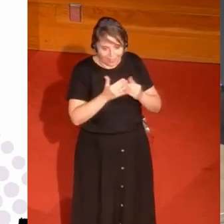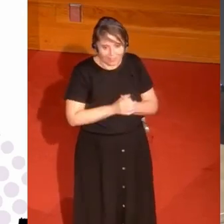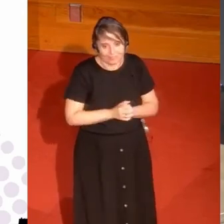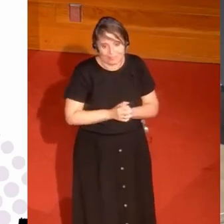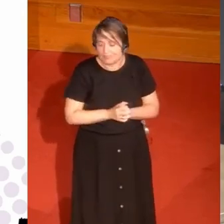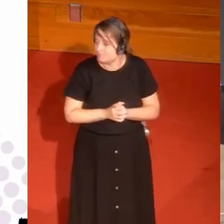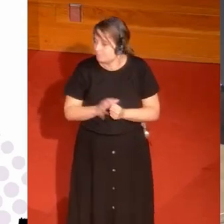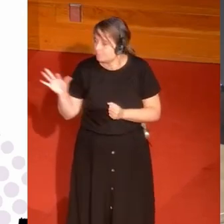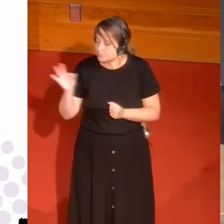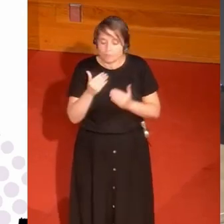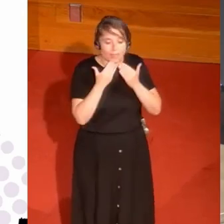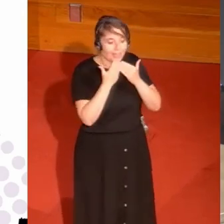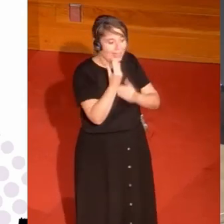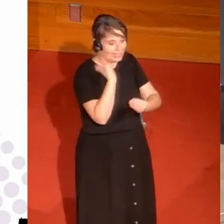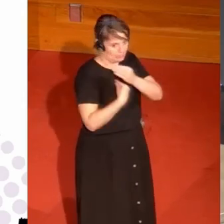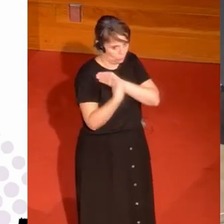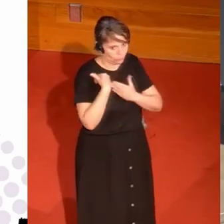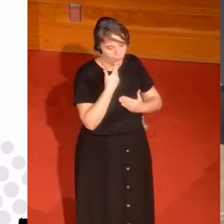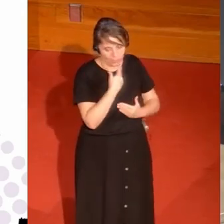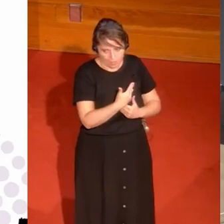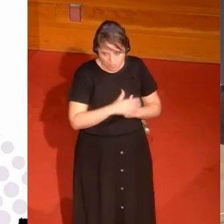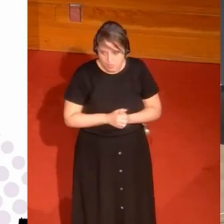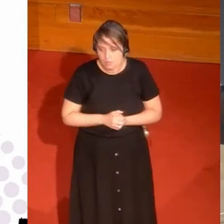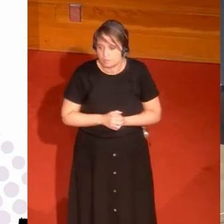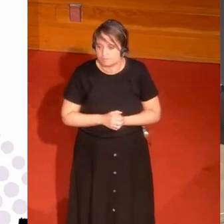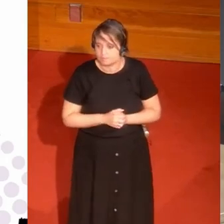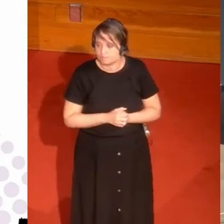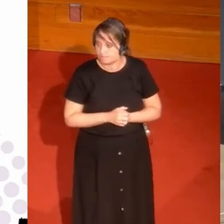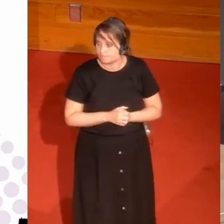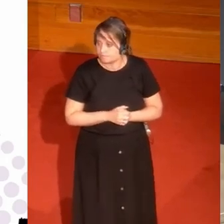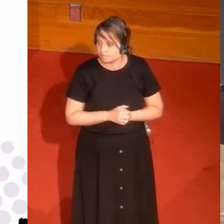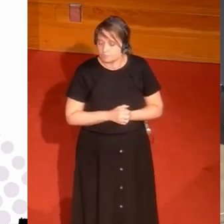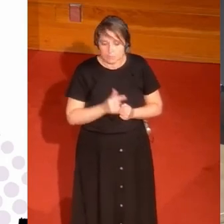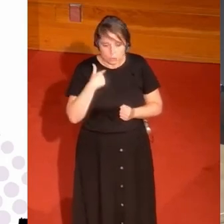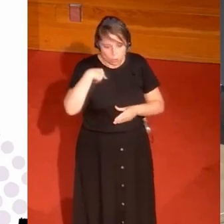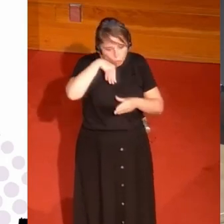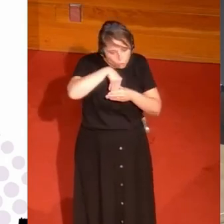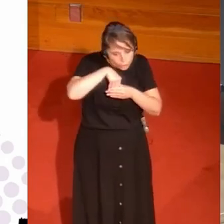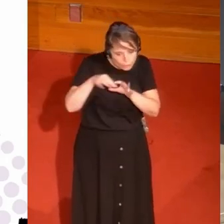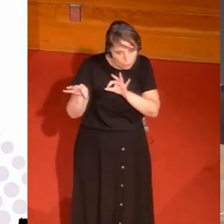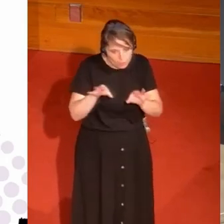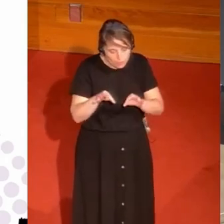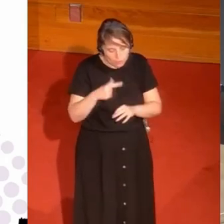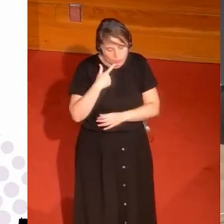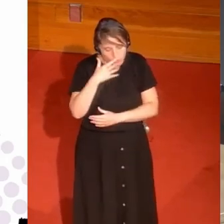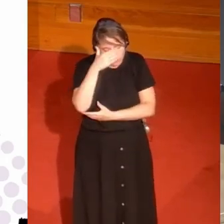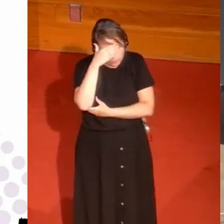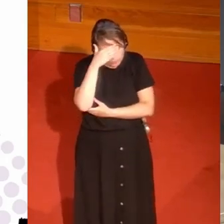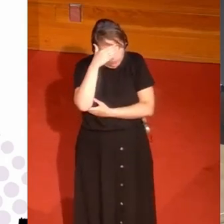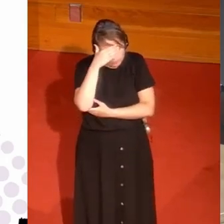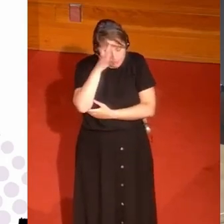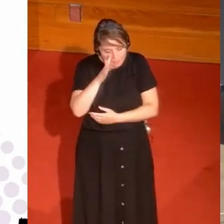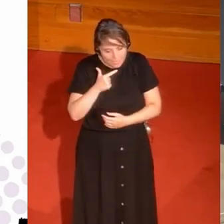gracias gracias por la pregunta porque eh claro yo preparándome todos los contenidos digo madre mía voy a